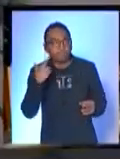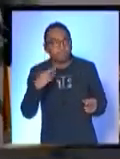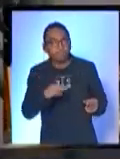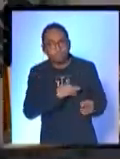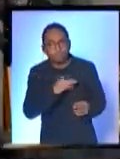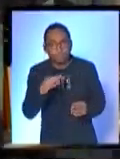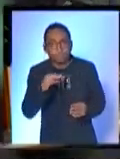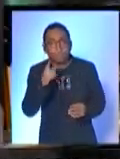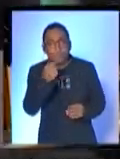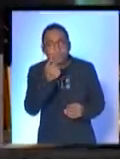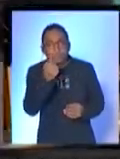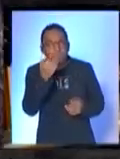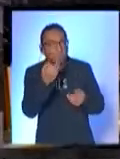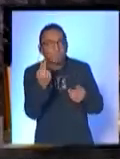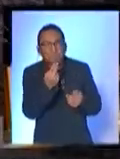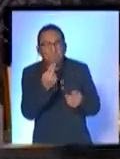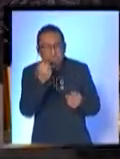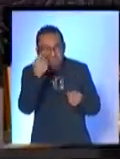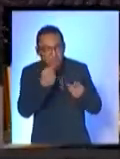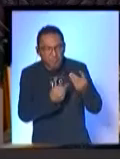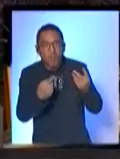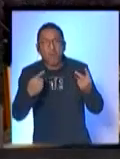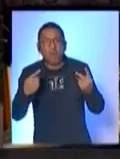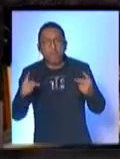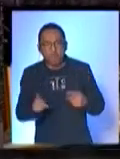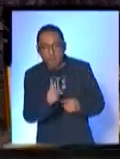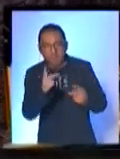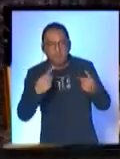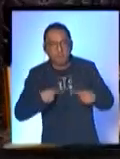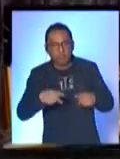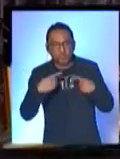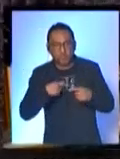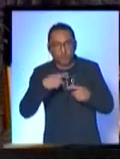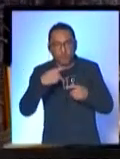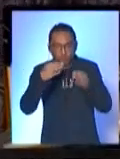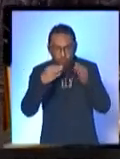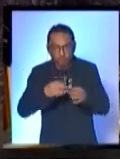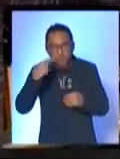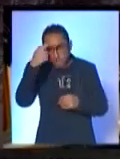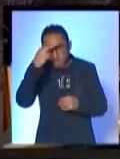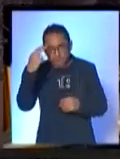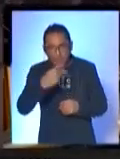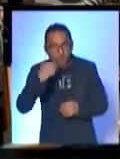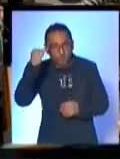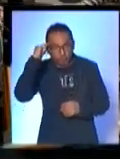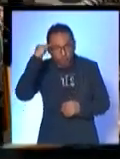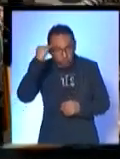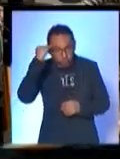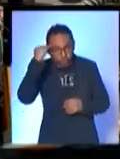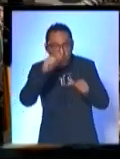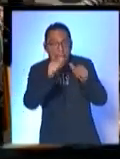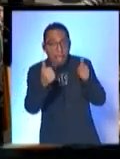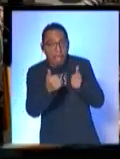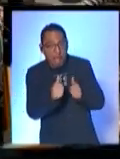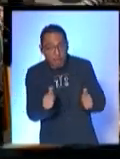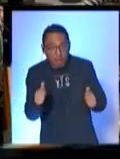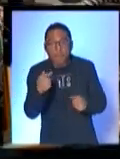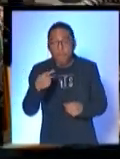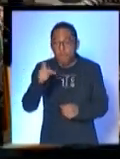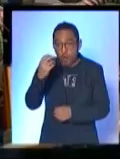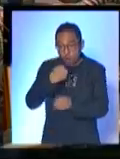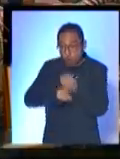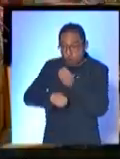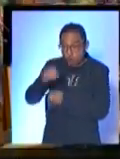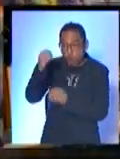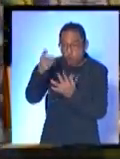Uno de los pocos requisitos que tienen los pueblos originarios de México para mostrarse es el arte. Y sin embargo, las obras no pueden separarse